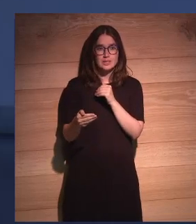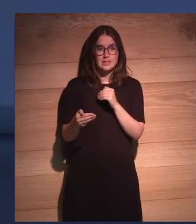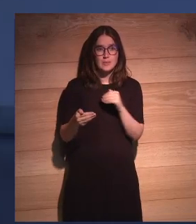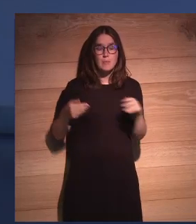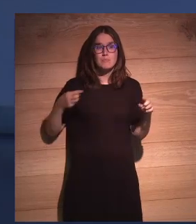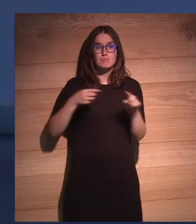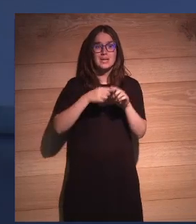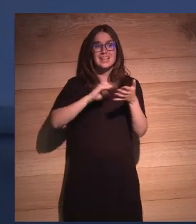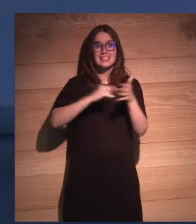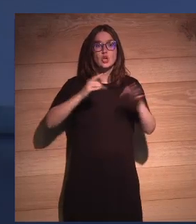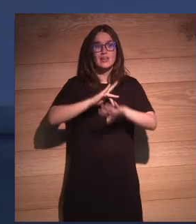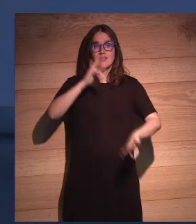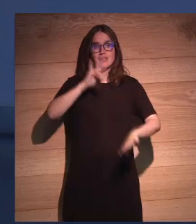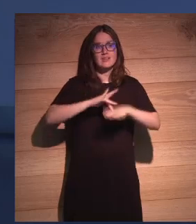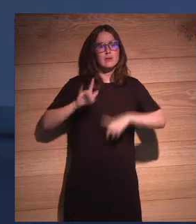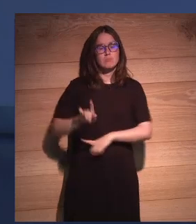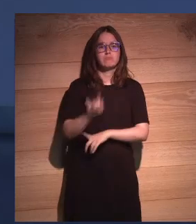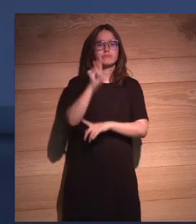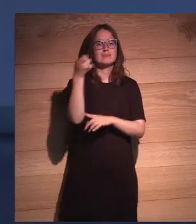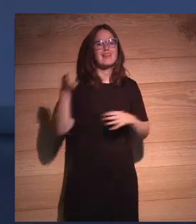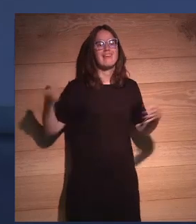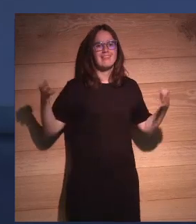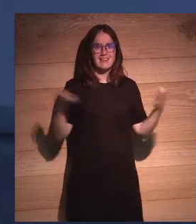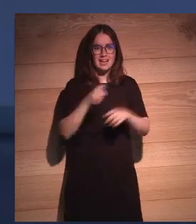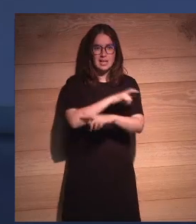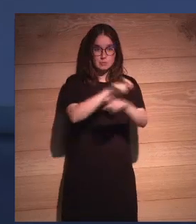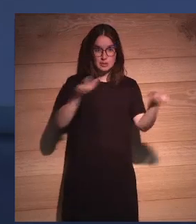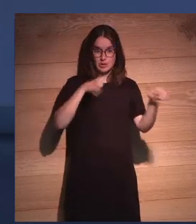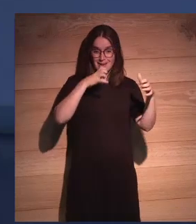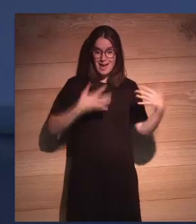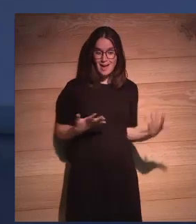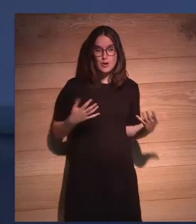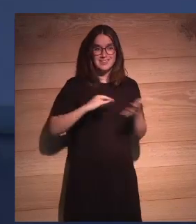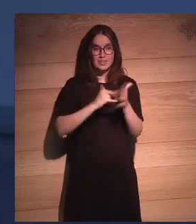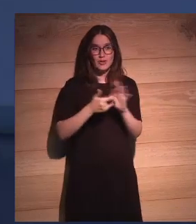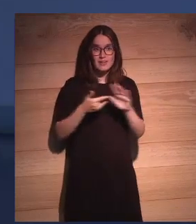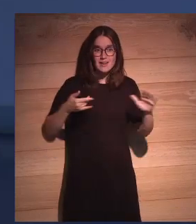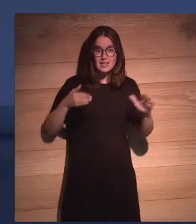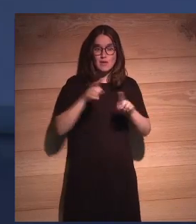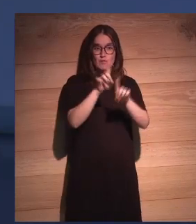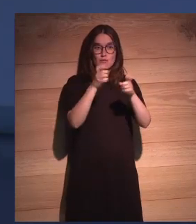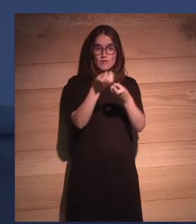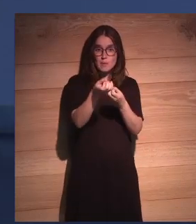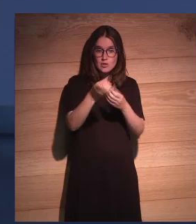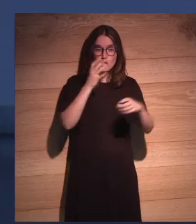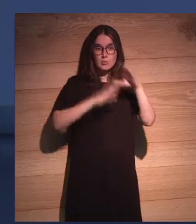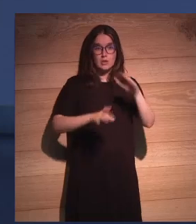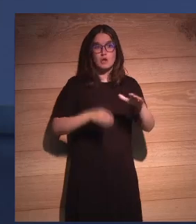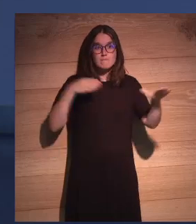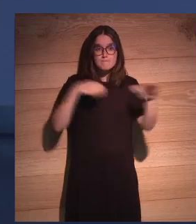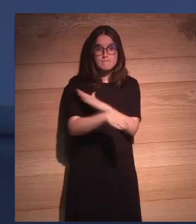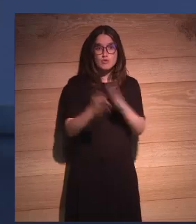Para que la tecnología digital va a conseguir que las personas que hoy no tienen acceso a las tecnologías de la información y de la